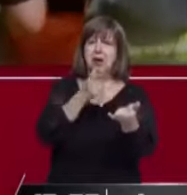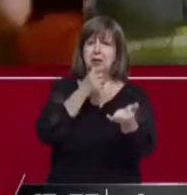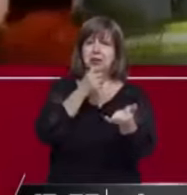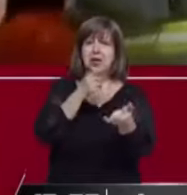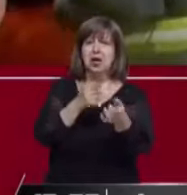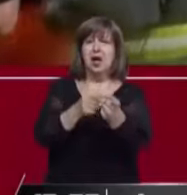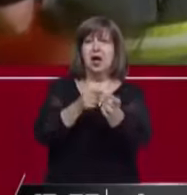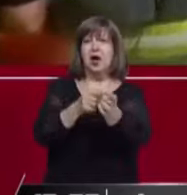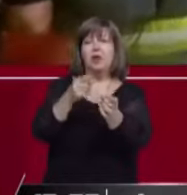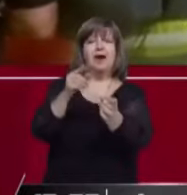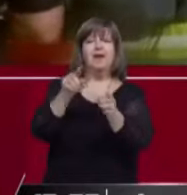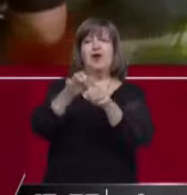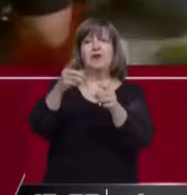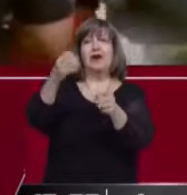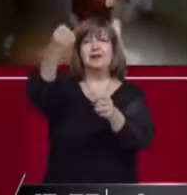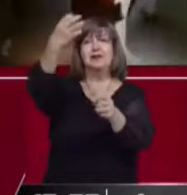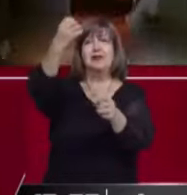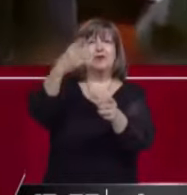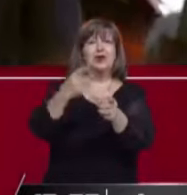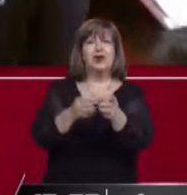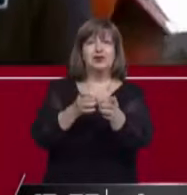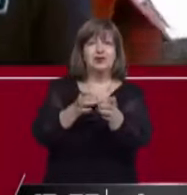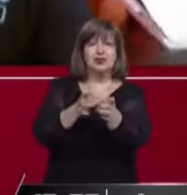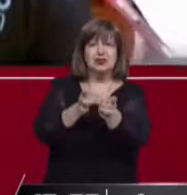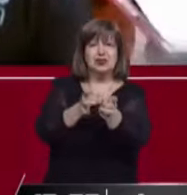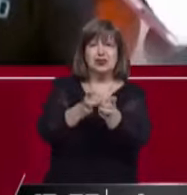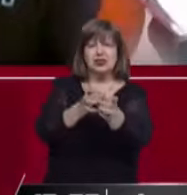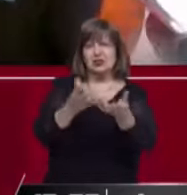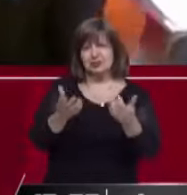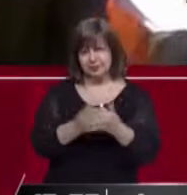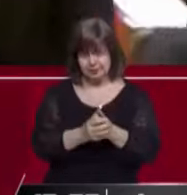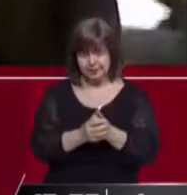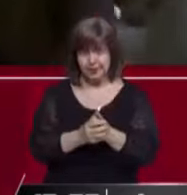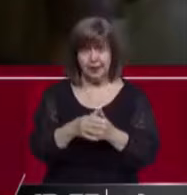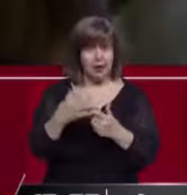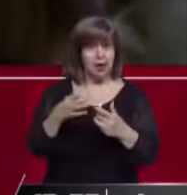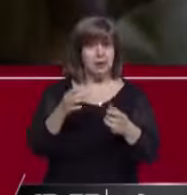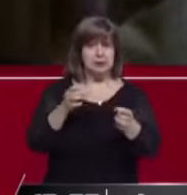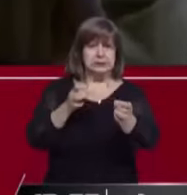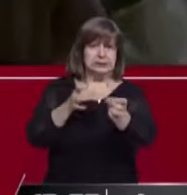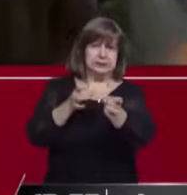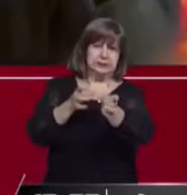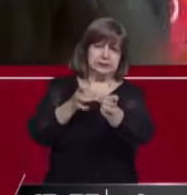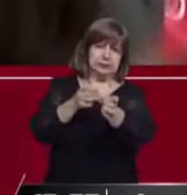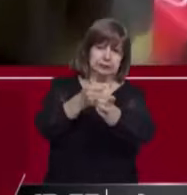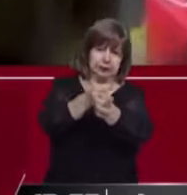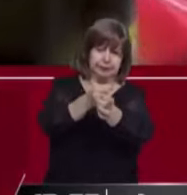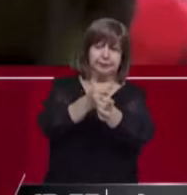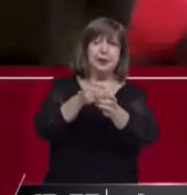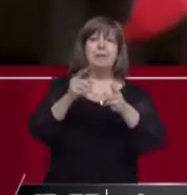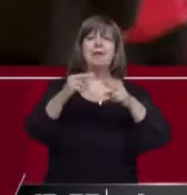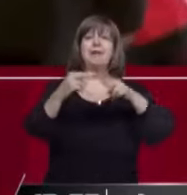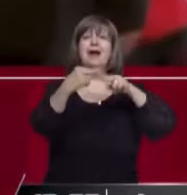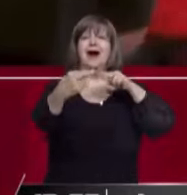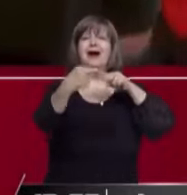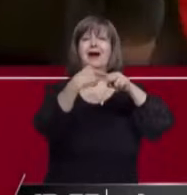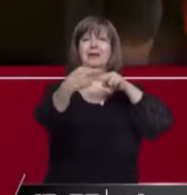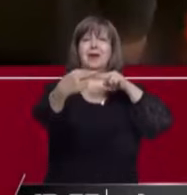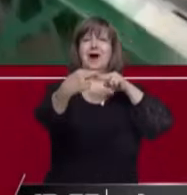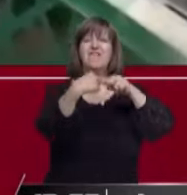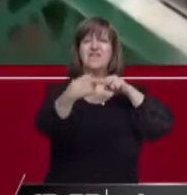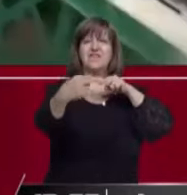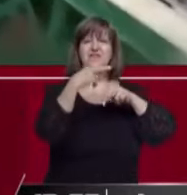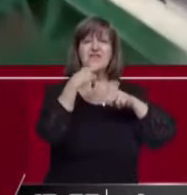semáforo viene uno de atrás y Lo enviste bueno aquí con vehículos obviamente de mucho mayor porte me quedo con el tema del puente que contabas